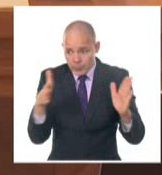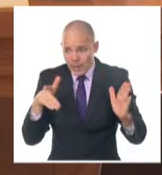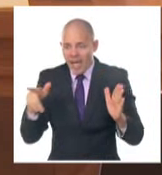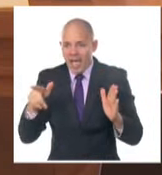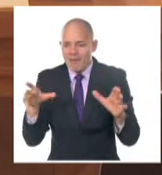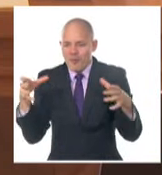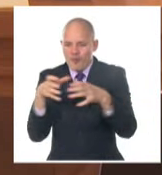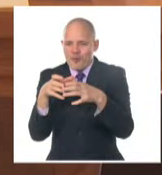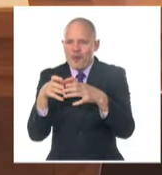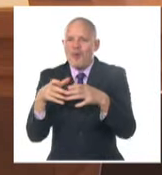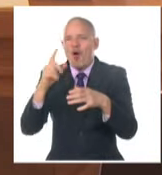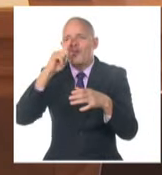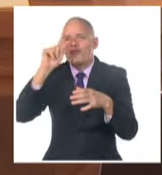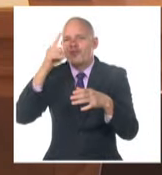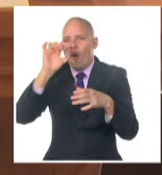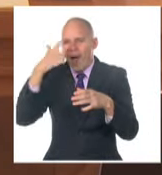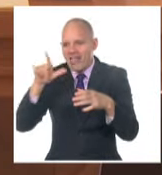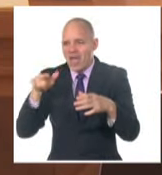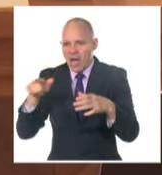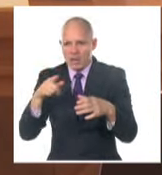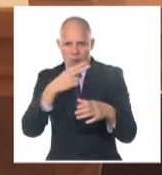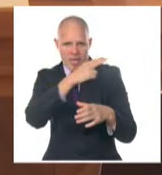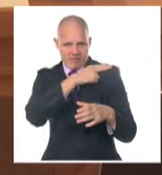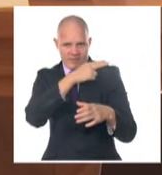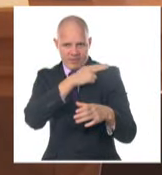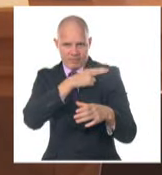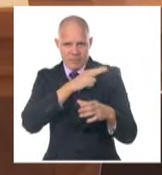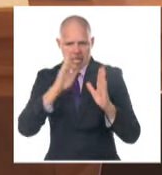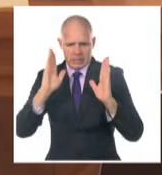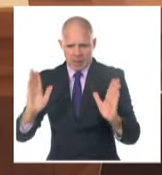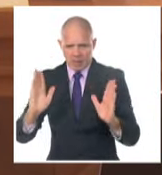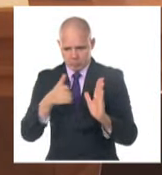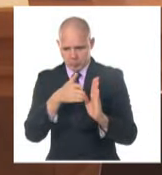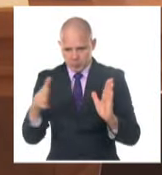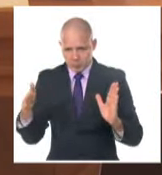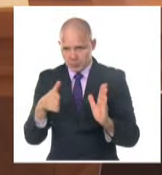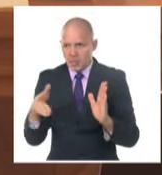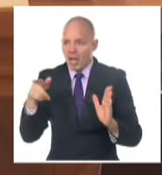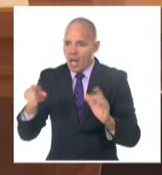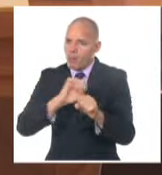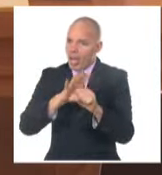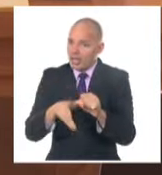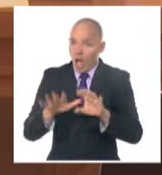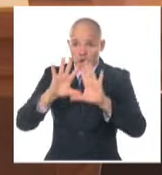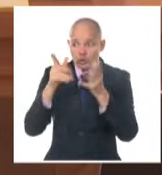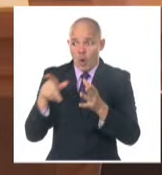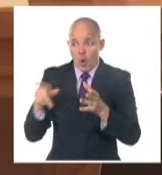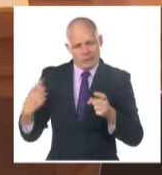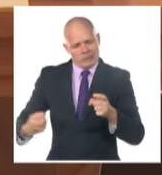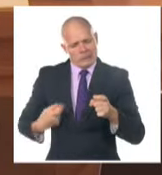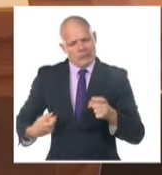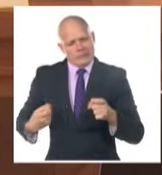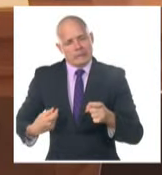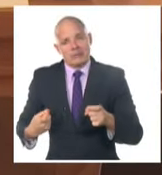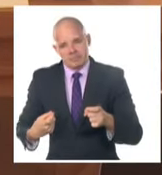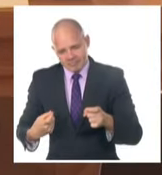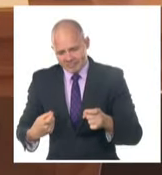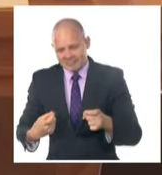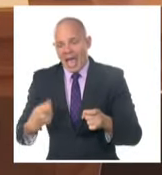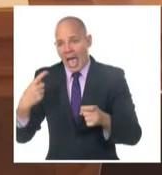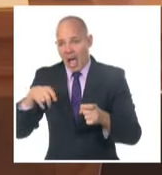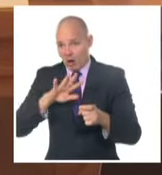demandó esfuerzos adicionales. Deseamos los mayores éxitos a Uganda en